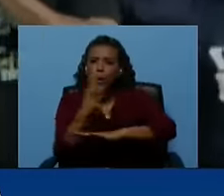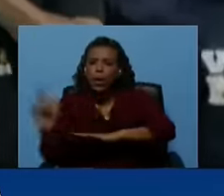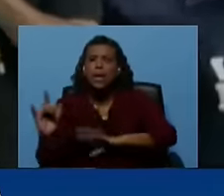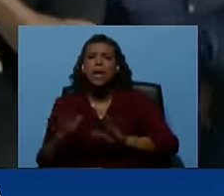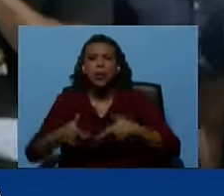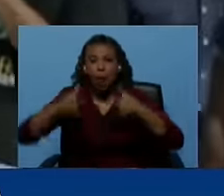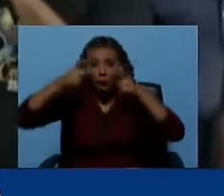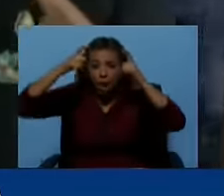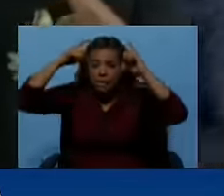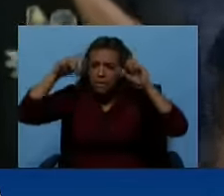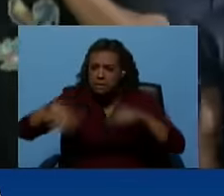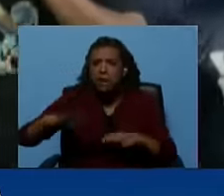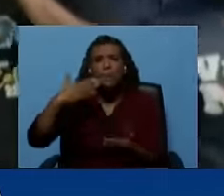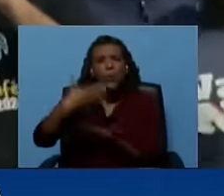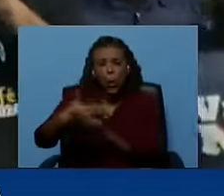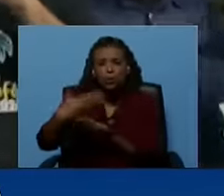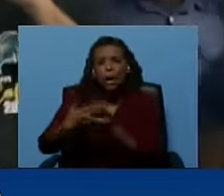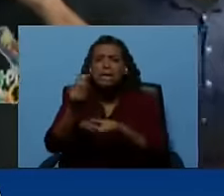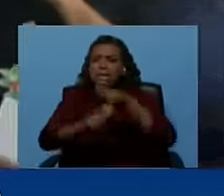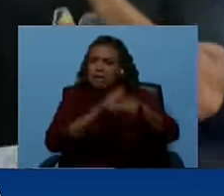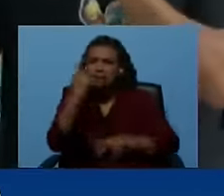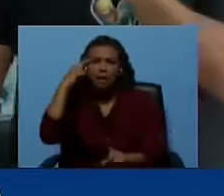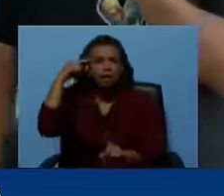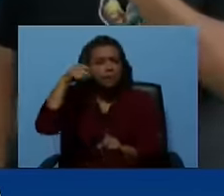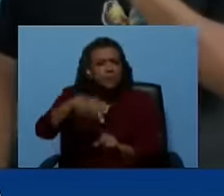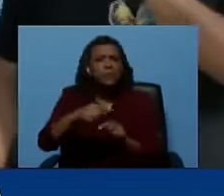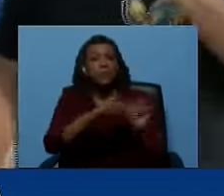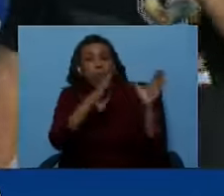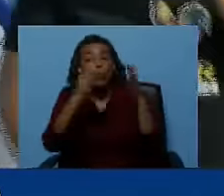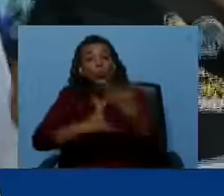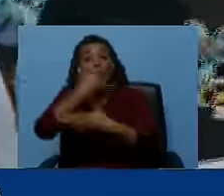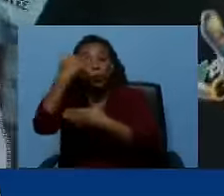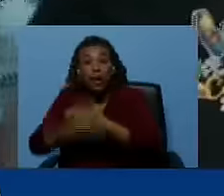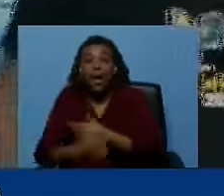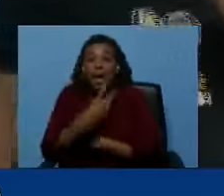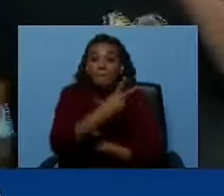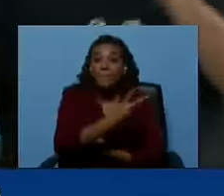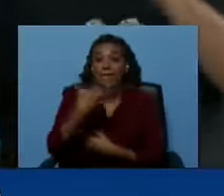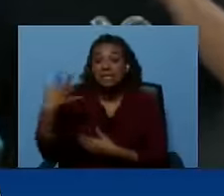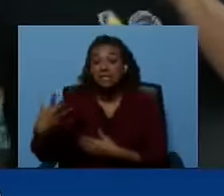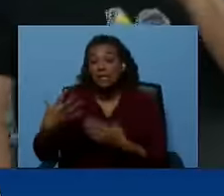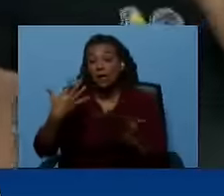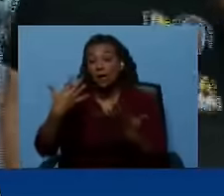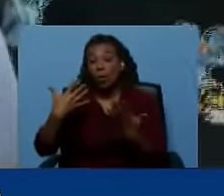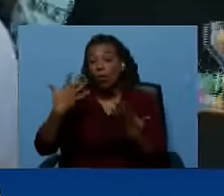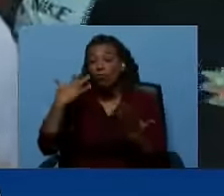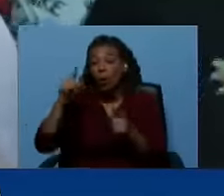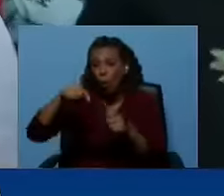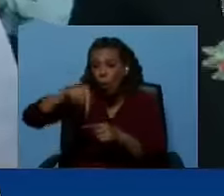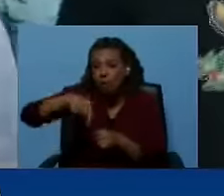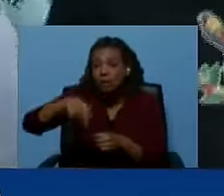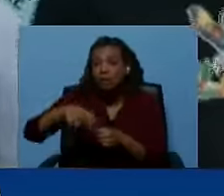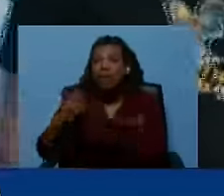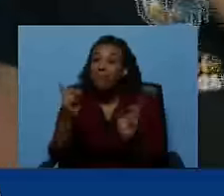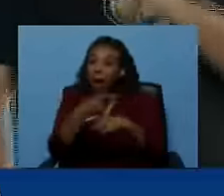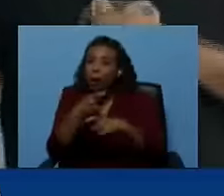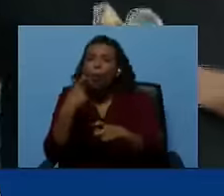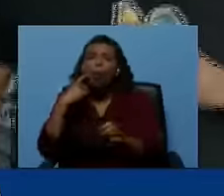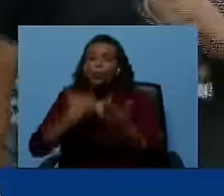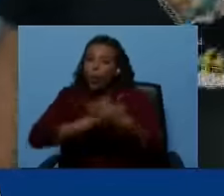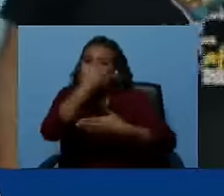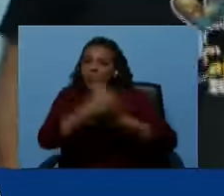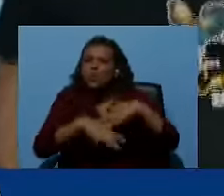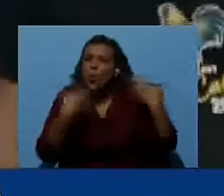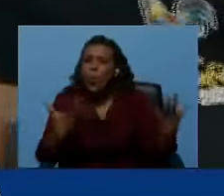planteamientos Están haciendo planteamientos de otros proyectos el 25 tamb bien organizado para elegir su proyecto su